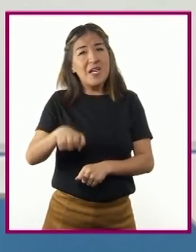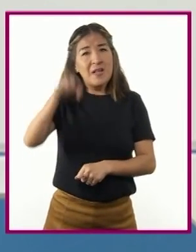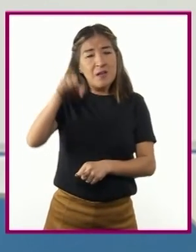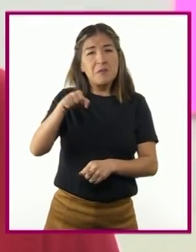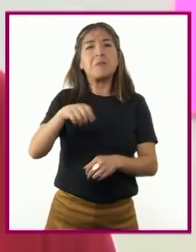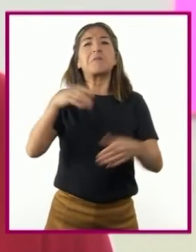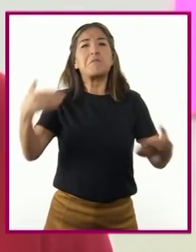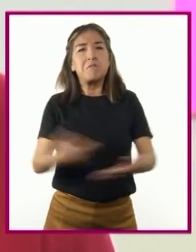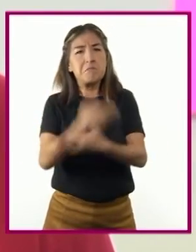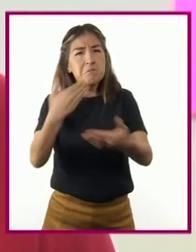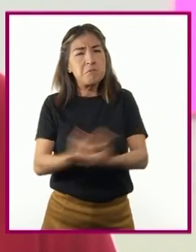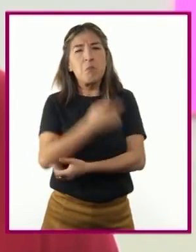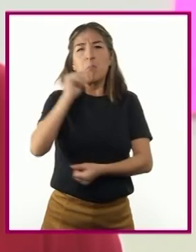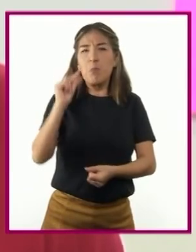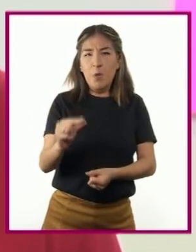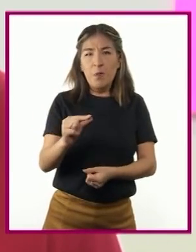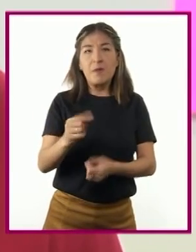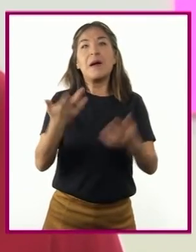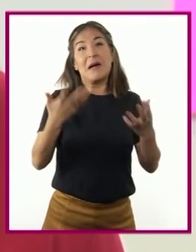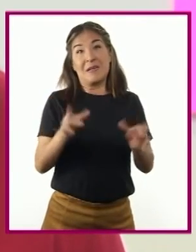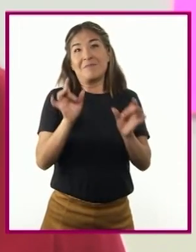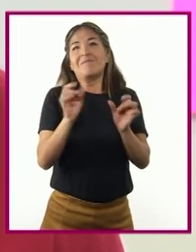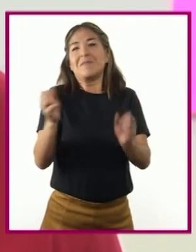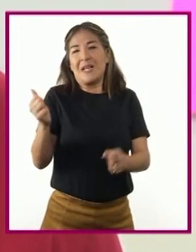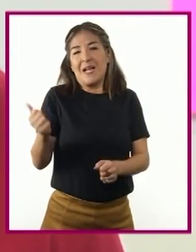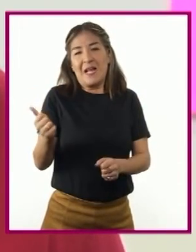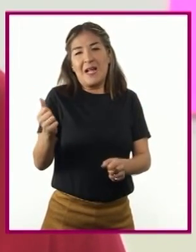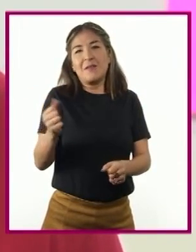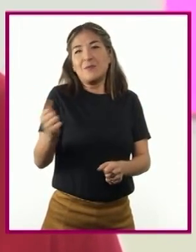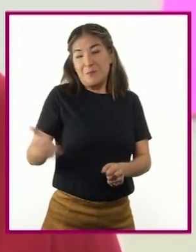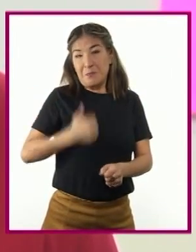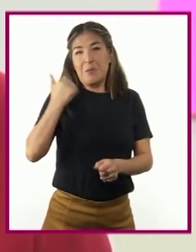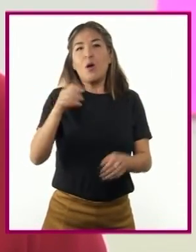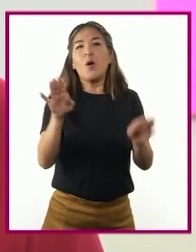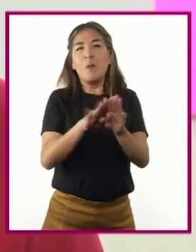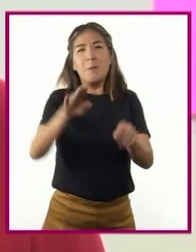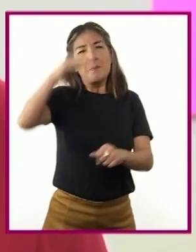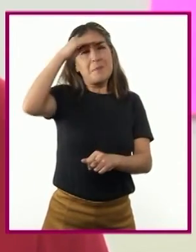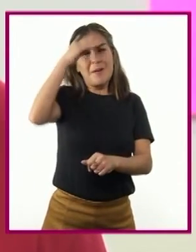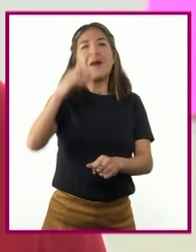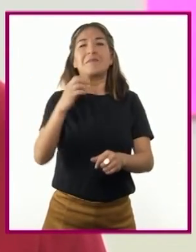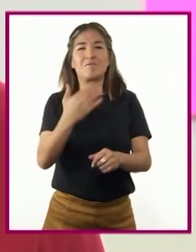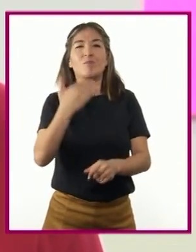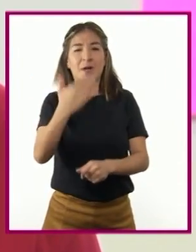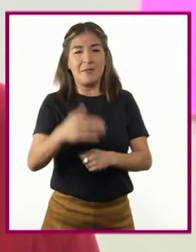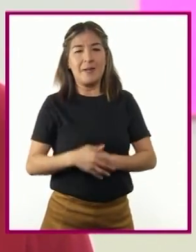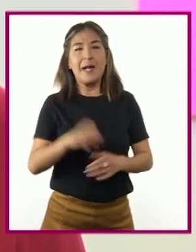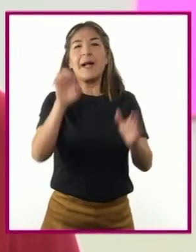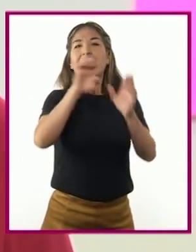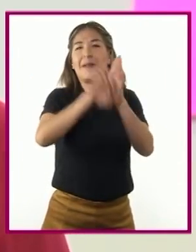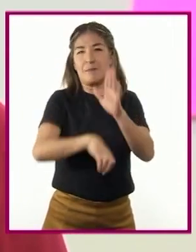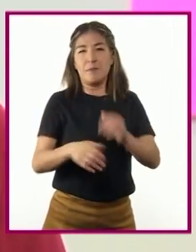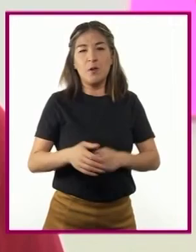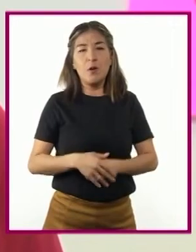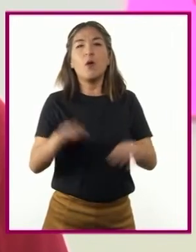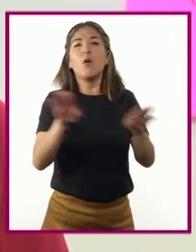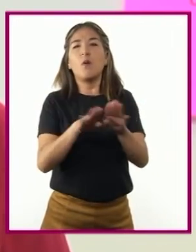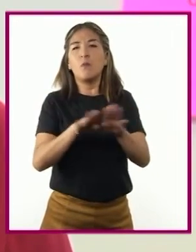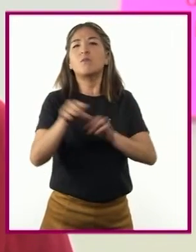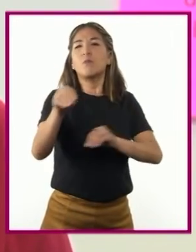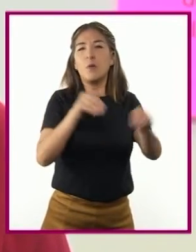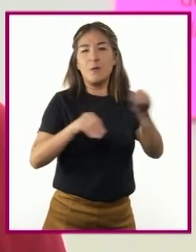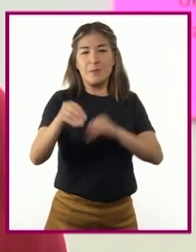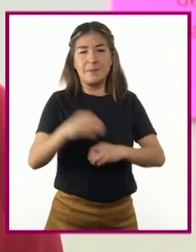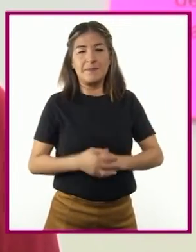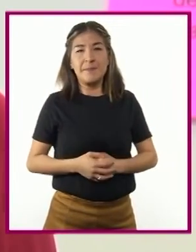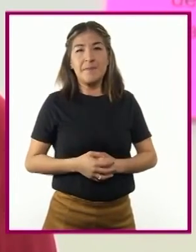envejecer. Afortunadamente, sus previsiones fueron adecuadas, por ejemplo, en movilidad, de tal manera que